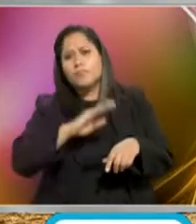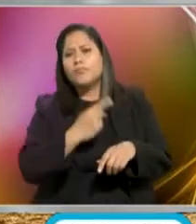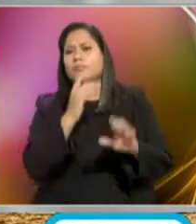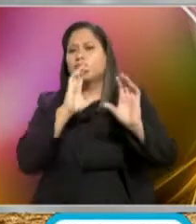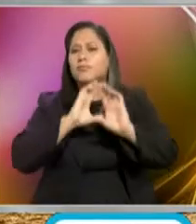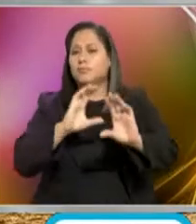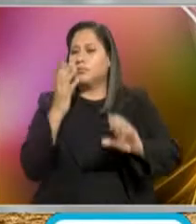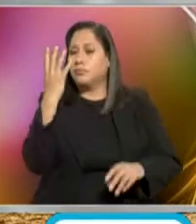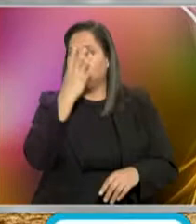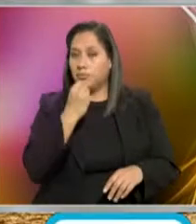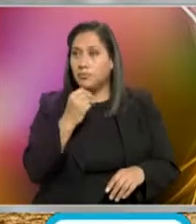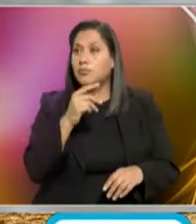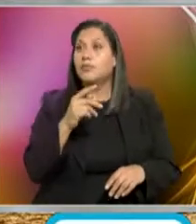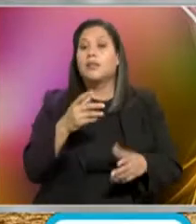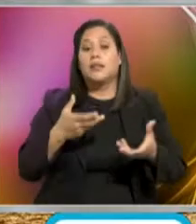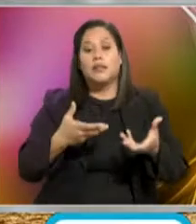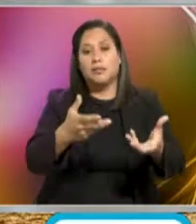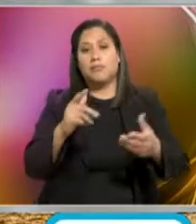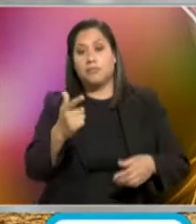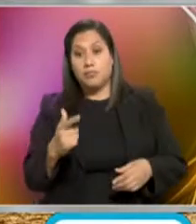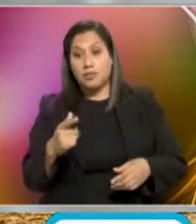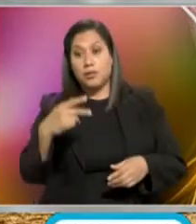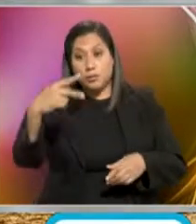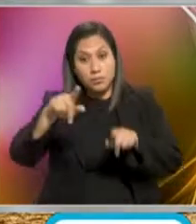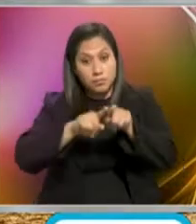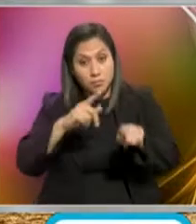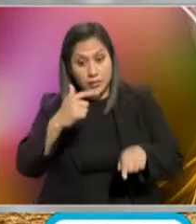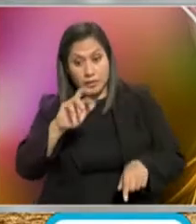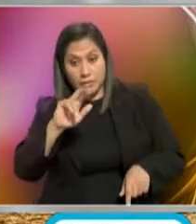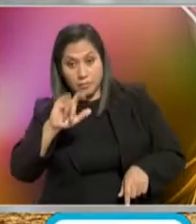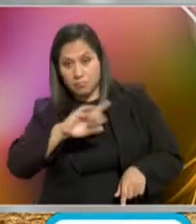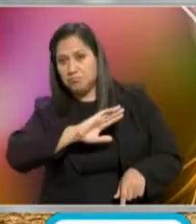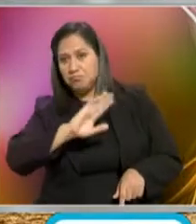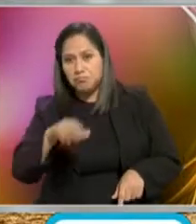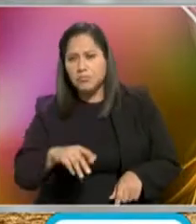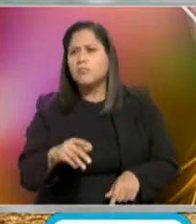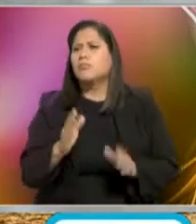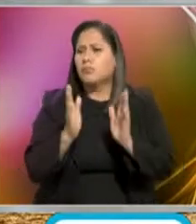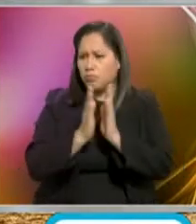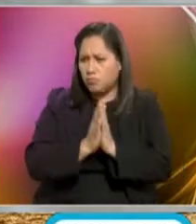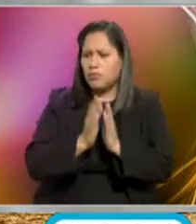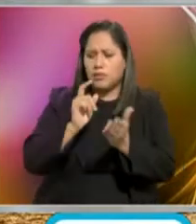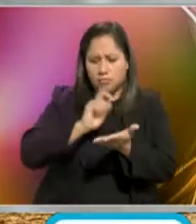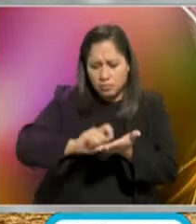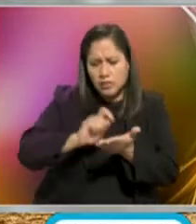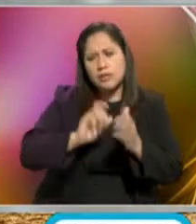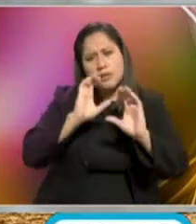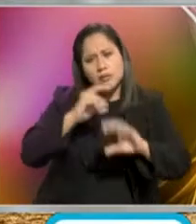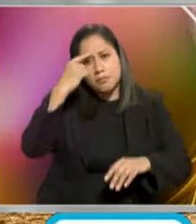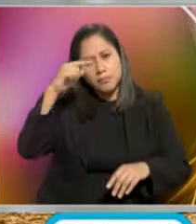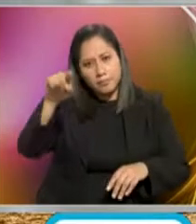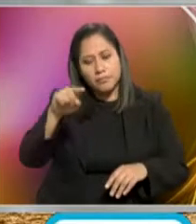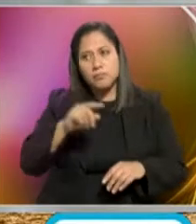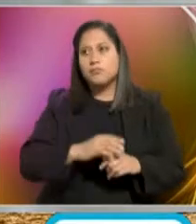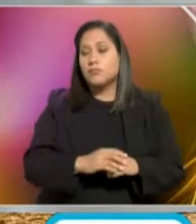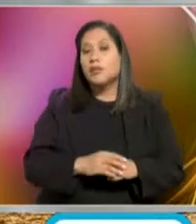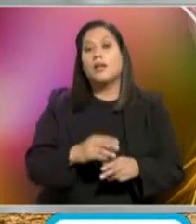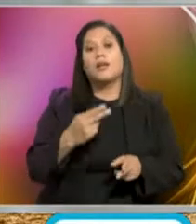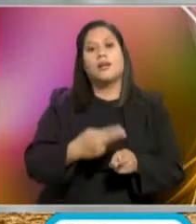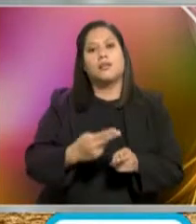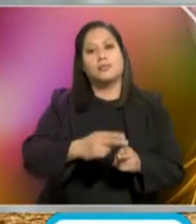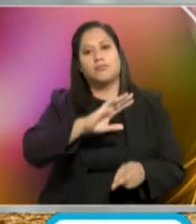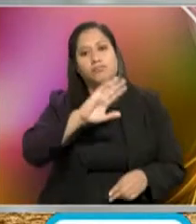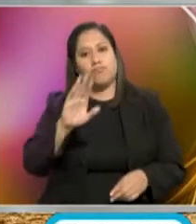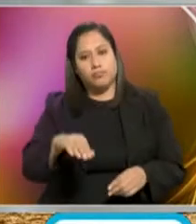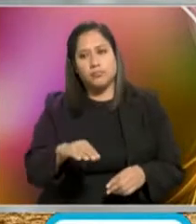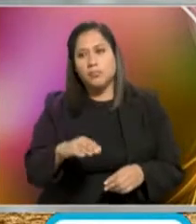canciones maravillosas. Caminos de Guanajuato, se murió su hermano Precioso. Gabriel y le dijo, oye, componle una canción a Guanajuato. Le digo, luego, hasta que se murió y dijo,